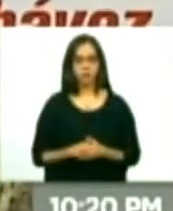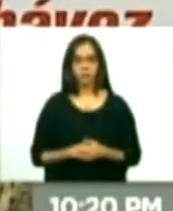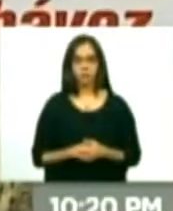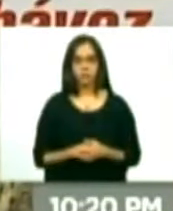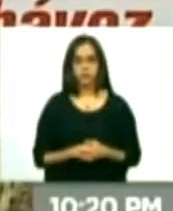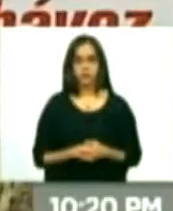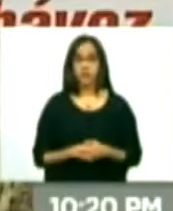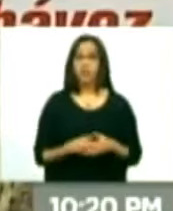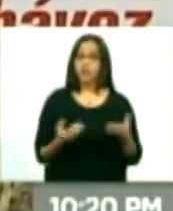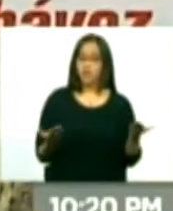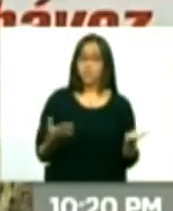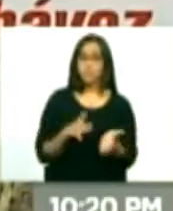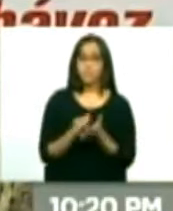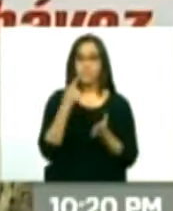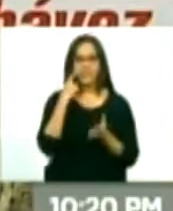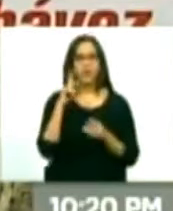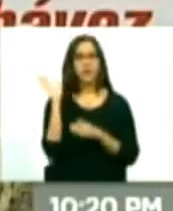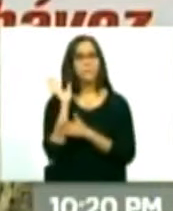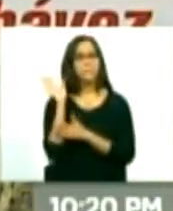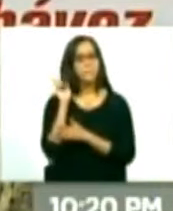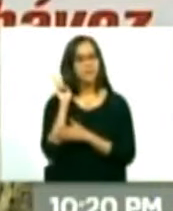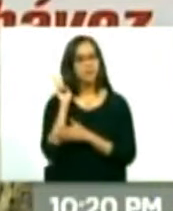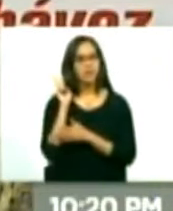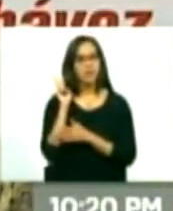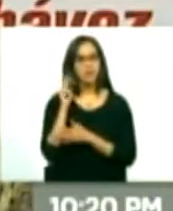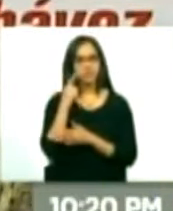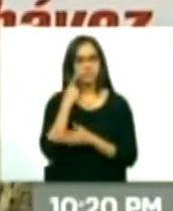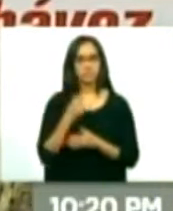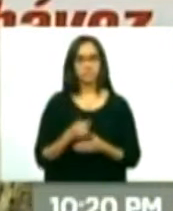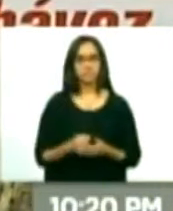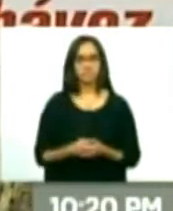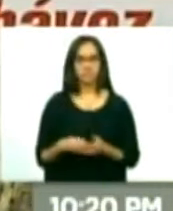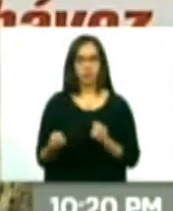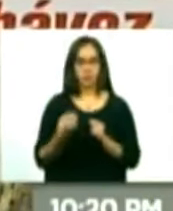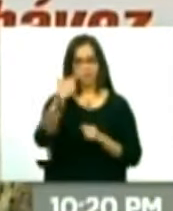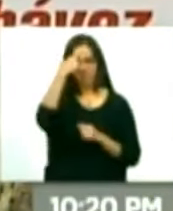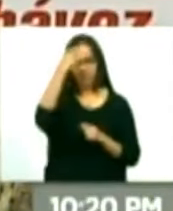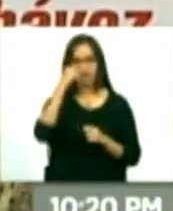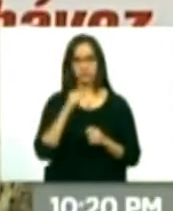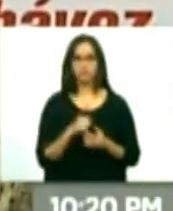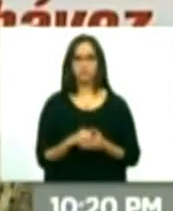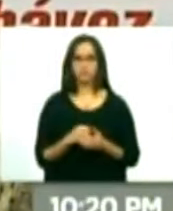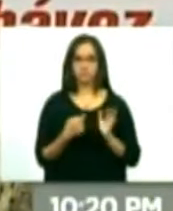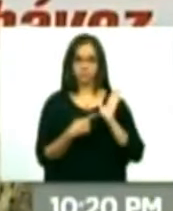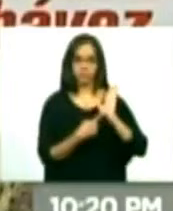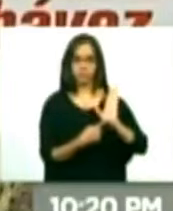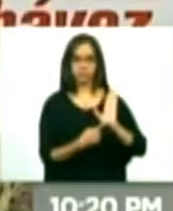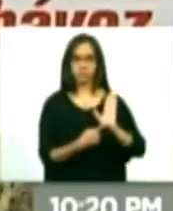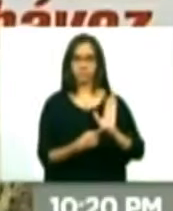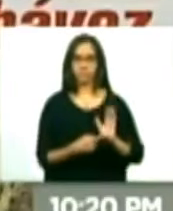Mientras tanto eso ocurre, miren lo que ocurre aquí en Venezuela para que ustedes vean. Esto me lo manda Héctor Rodríguez. Mete la luz aquí, compadre.